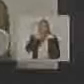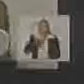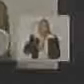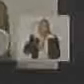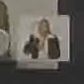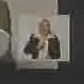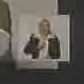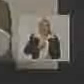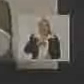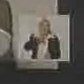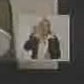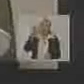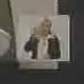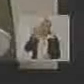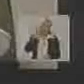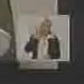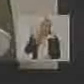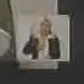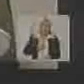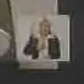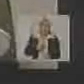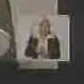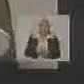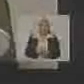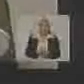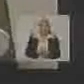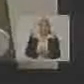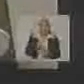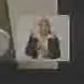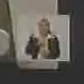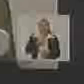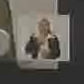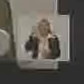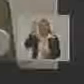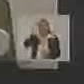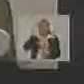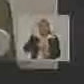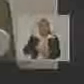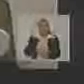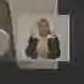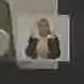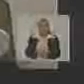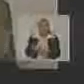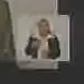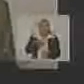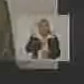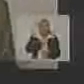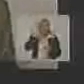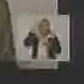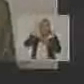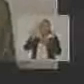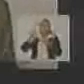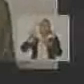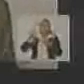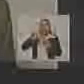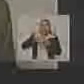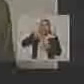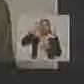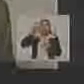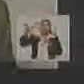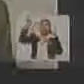los diputados hasta que las cosas no tengan remedios y sean irreversibles. Claro, recurriré a cuanta instancia